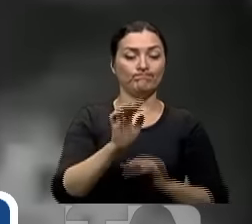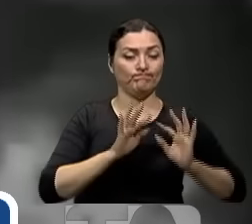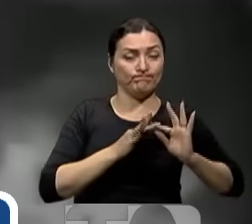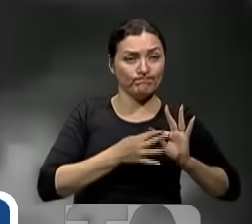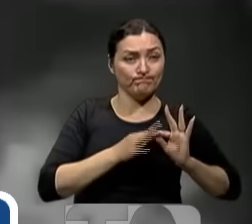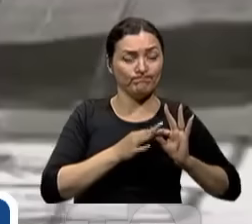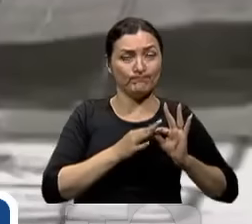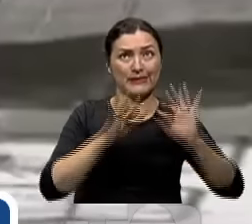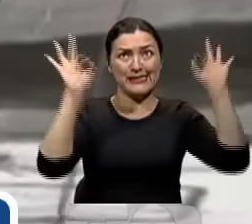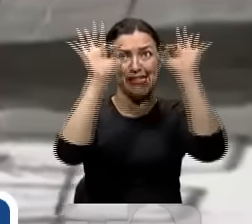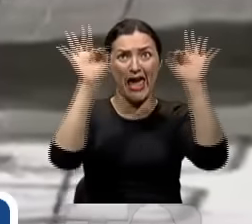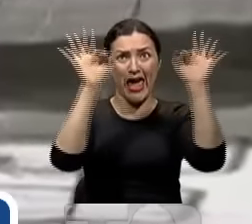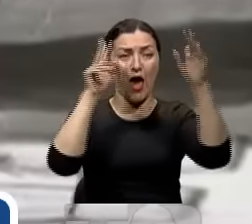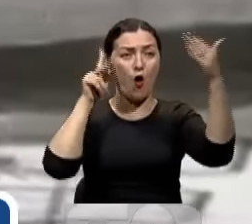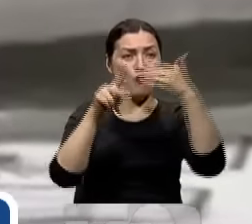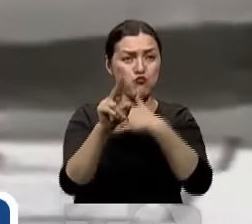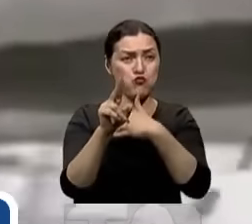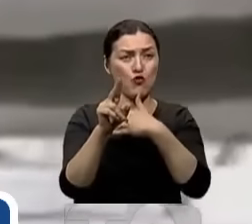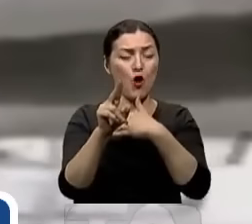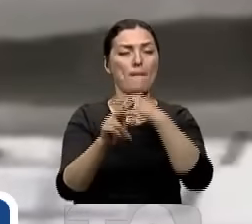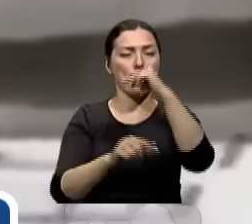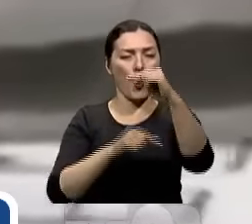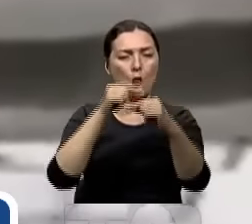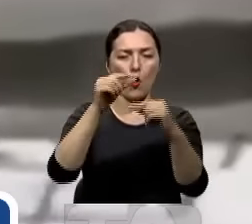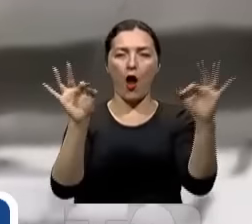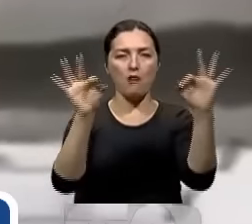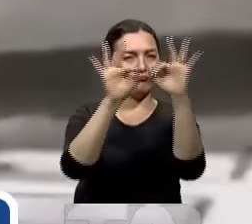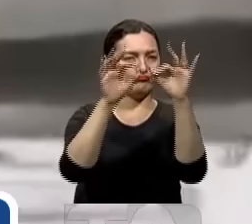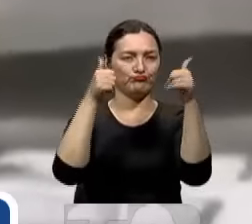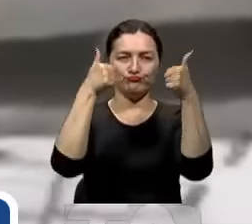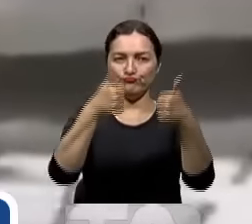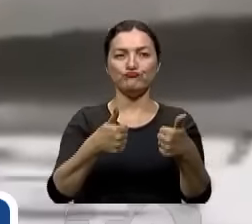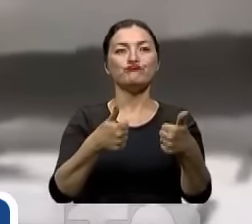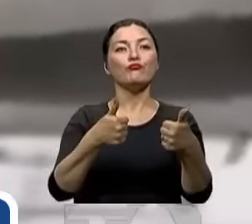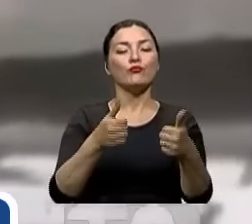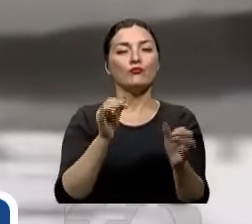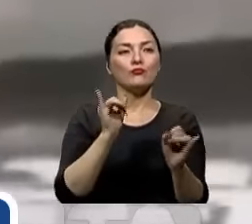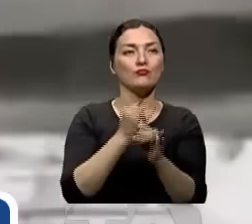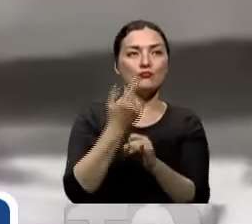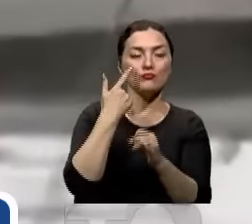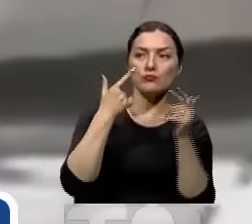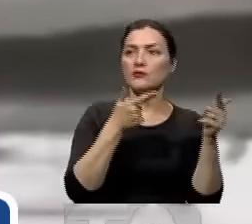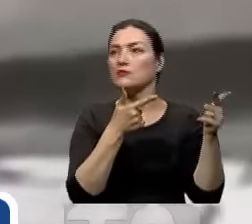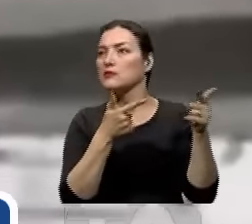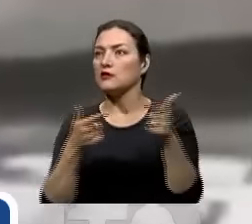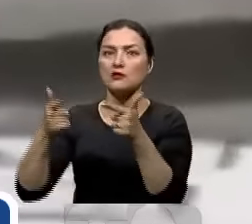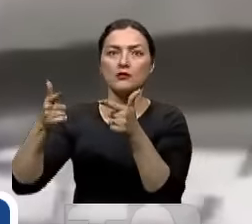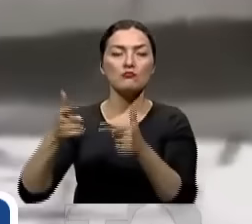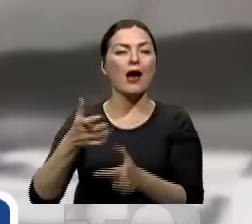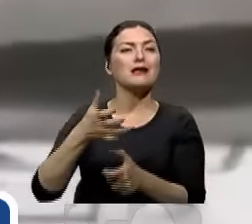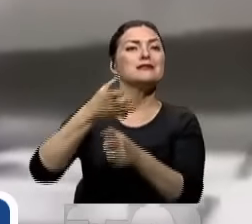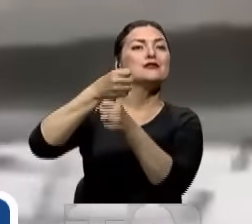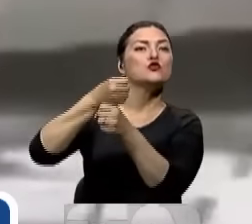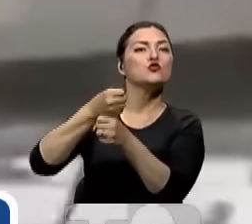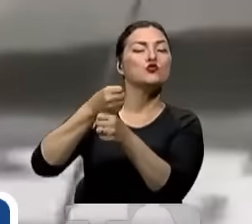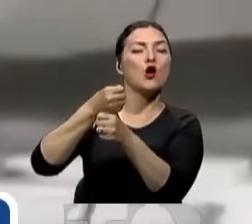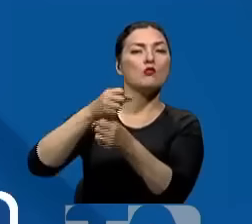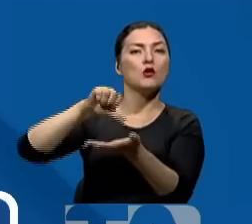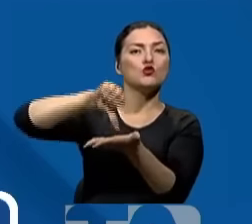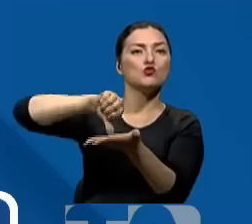restituyendo con normalidad. Varias instituciones además también realizaron recorridos para monitorear la seguridad de la